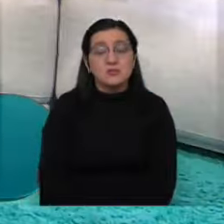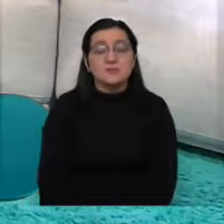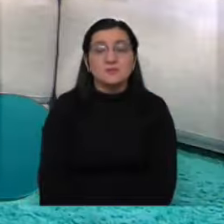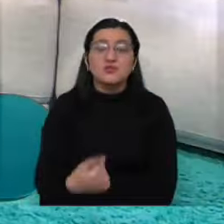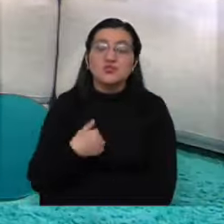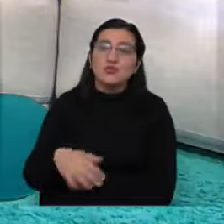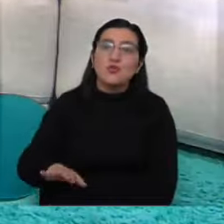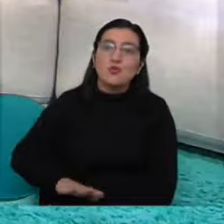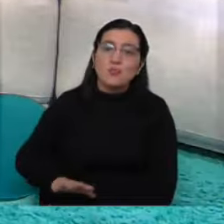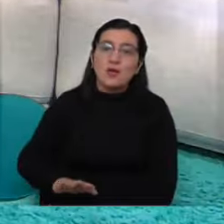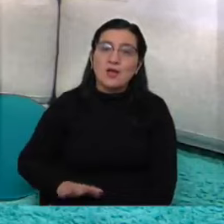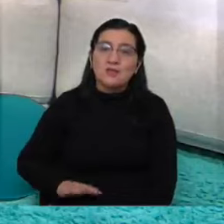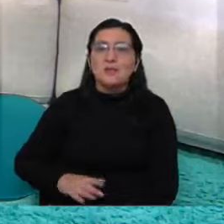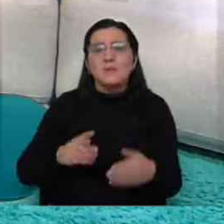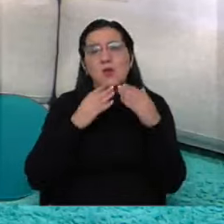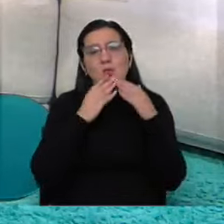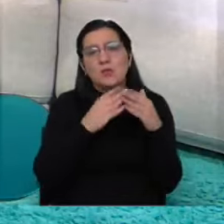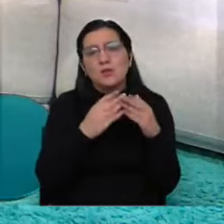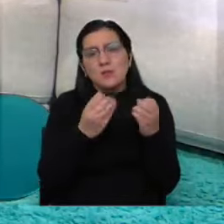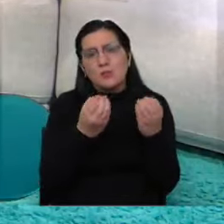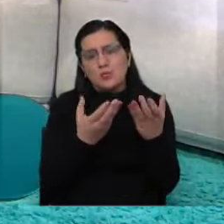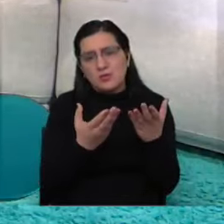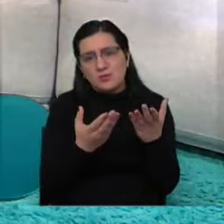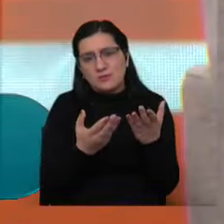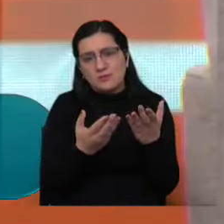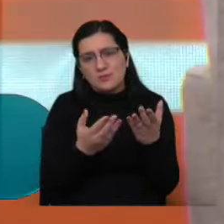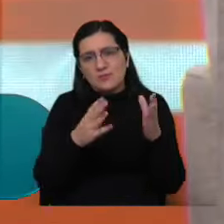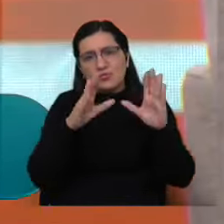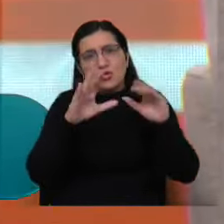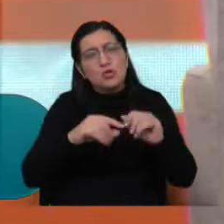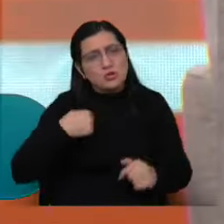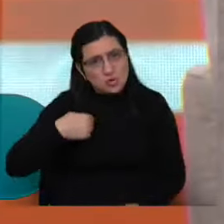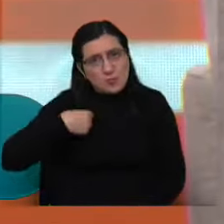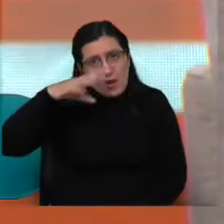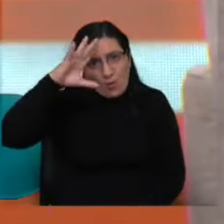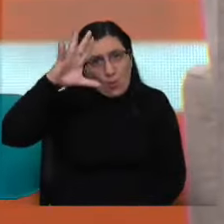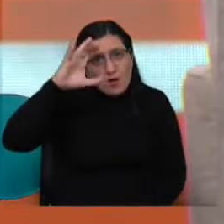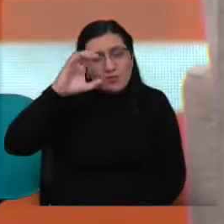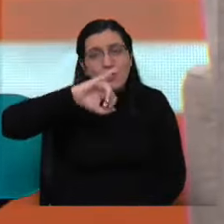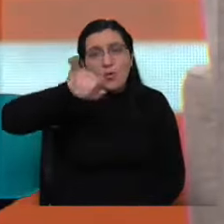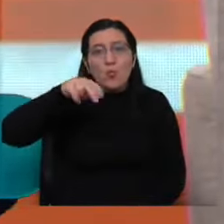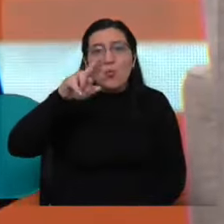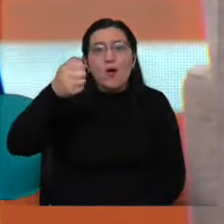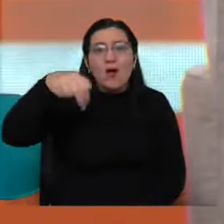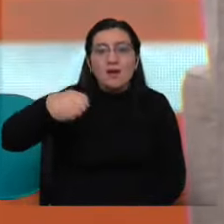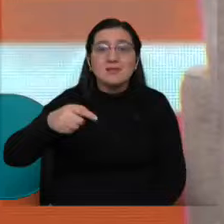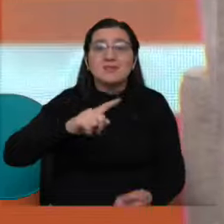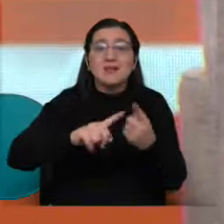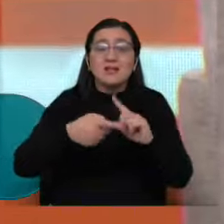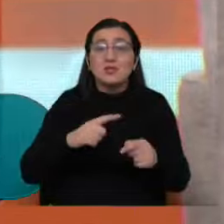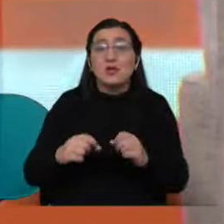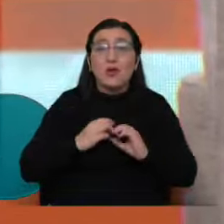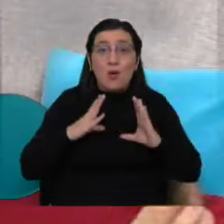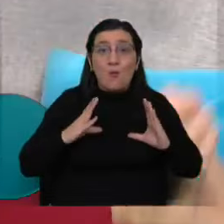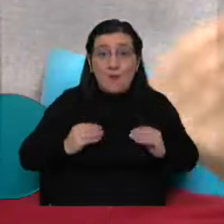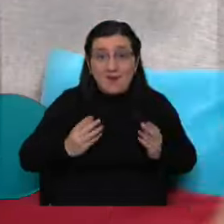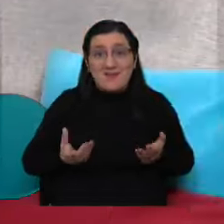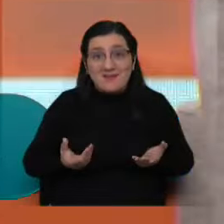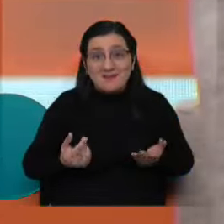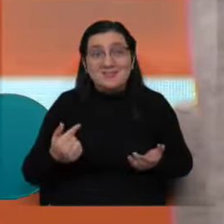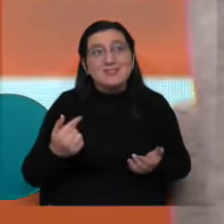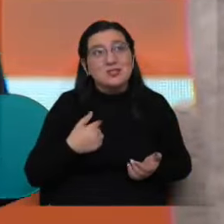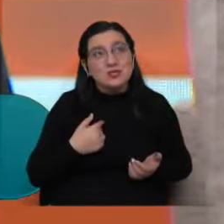ganas como de de preguntarte Martín porque claro todo lo que recuerdo yo de Juana desde mi vivencia tiene que ver con la escuela y con la niñez